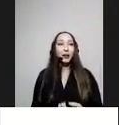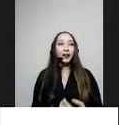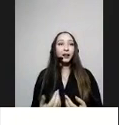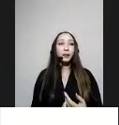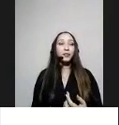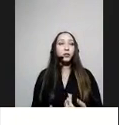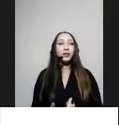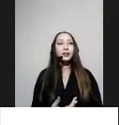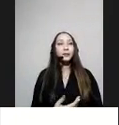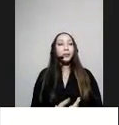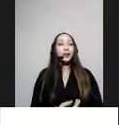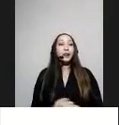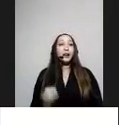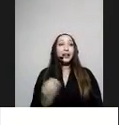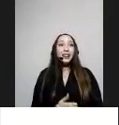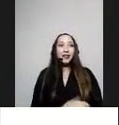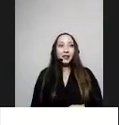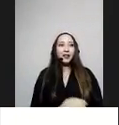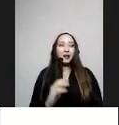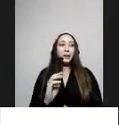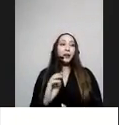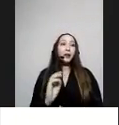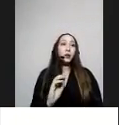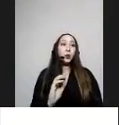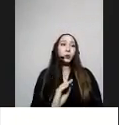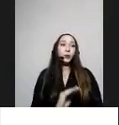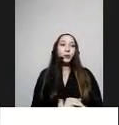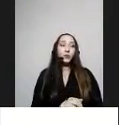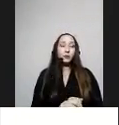al mindfulness. LinkedIn también es